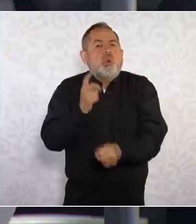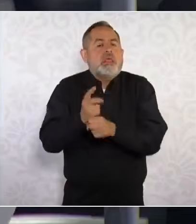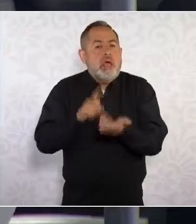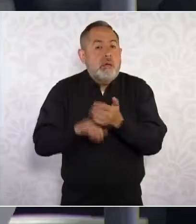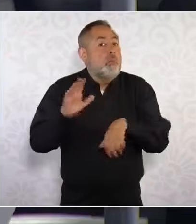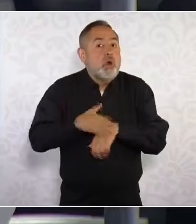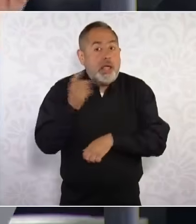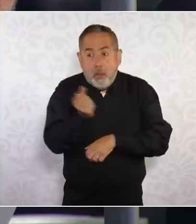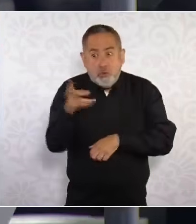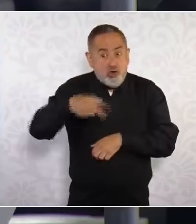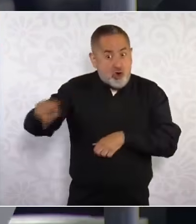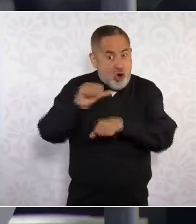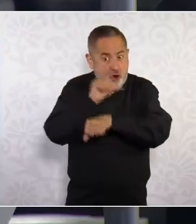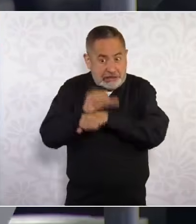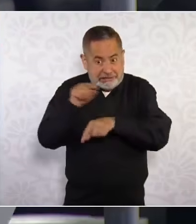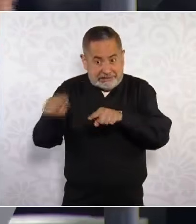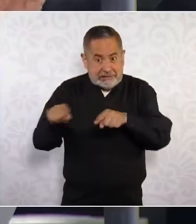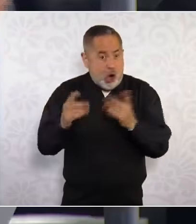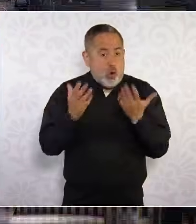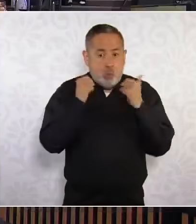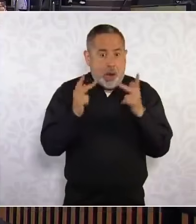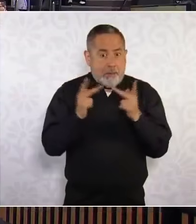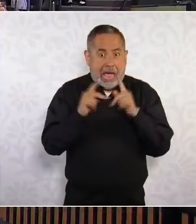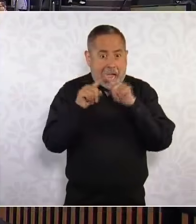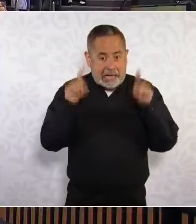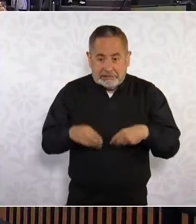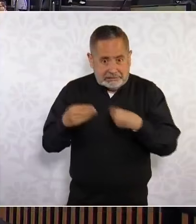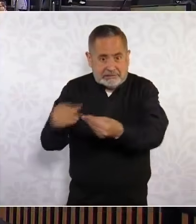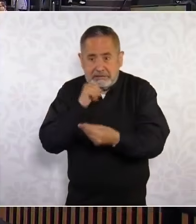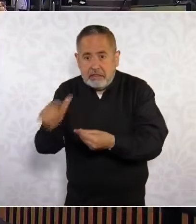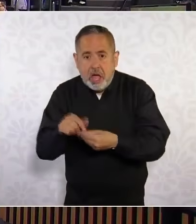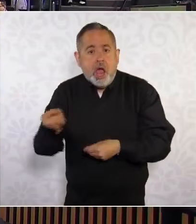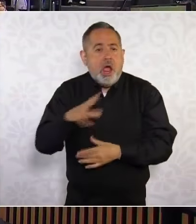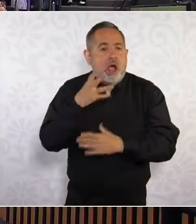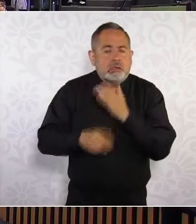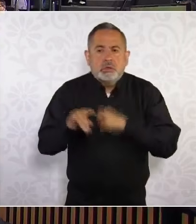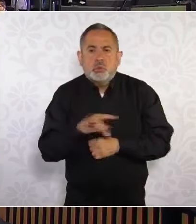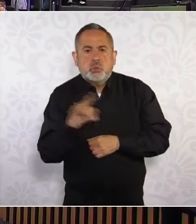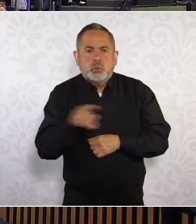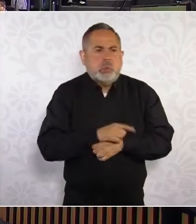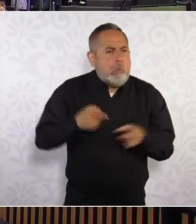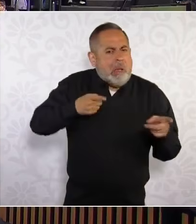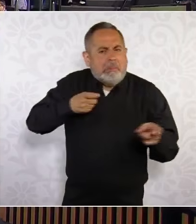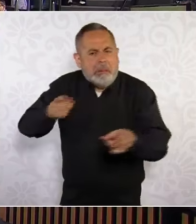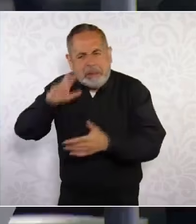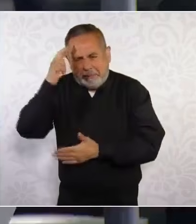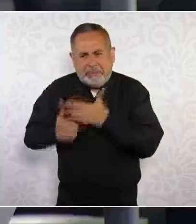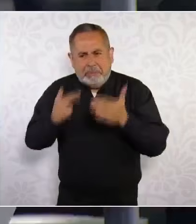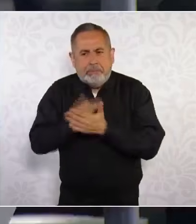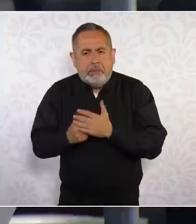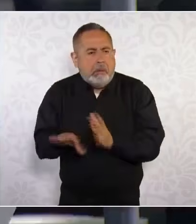vehículos eran utilizados para cometer delitos. Entonces, ¿Cómo cerrar, Presidenta,